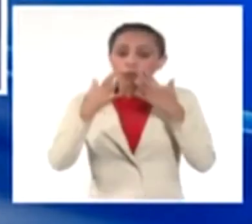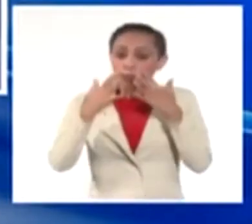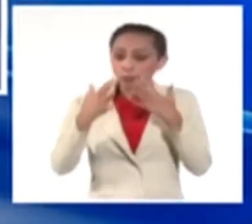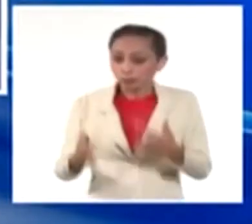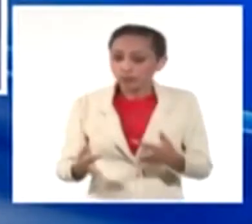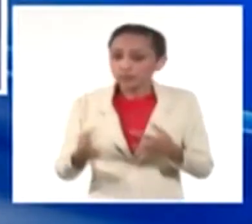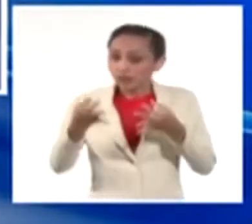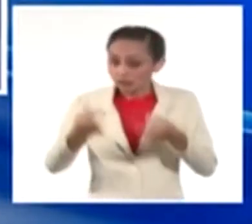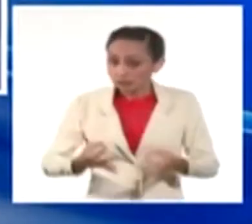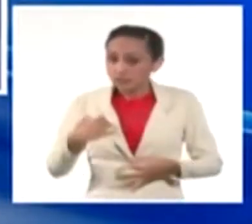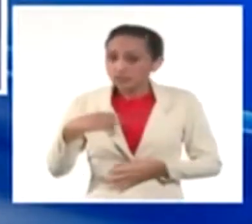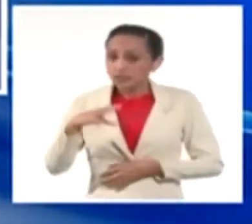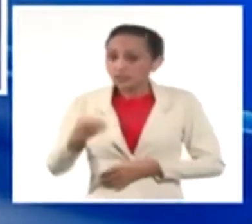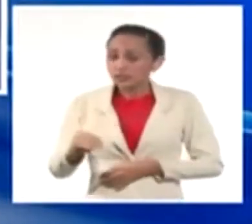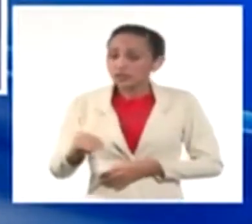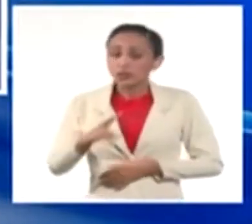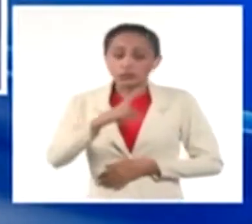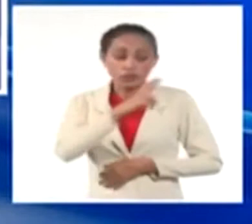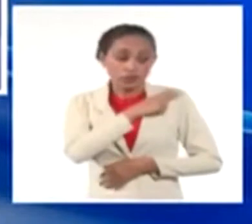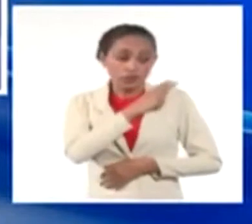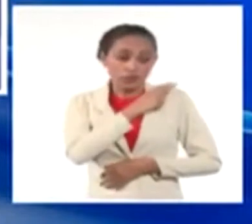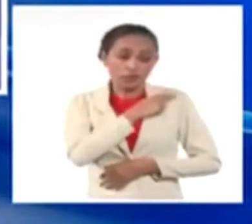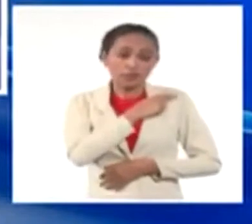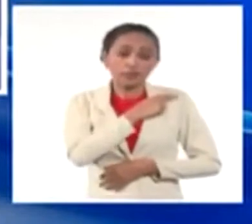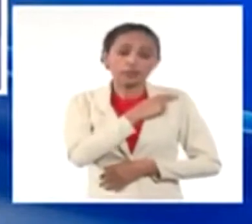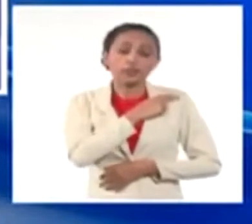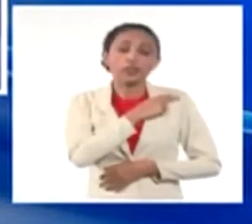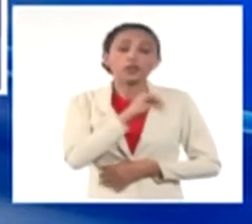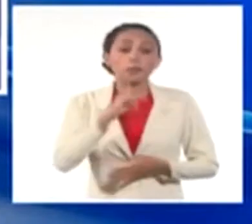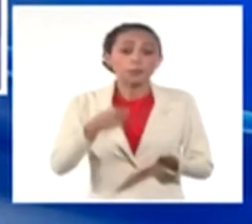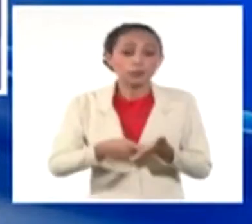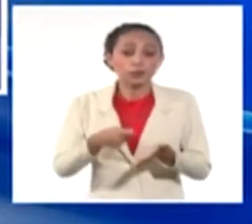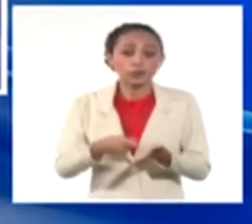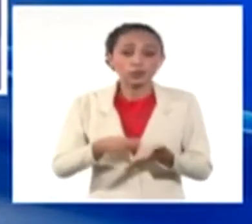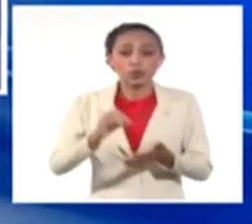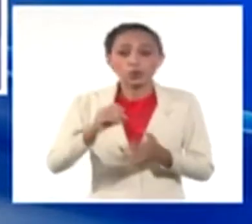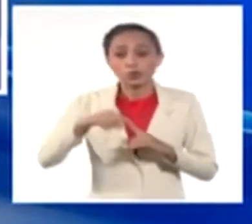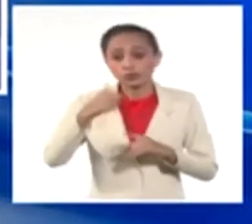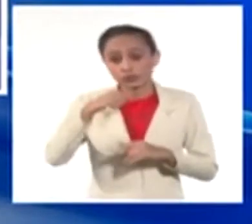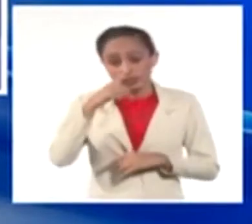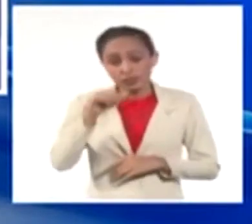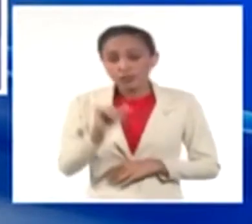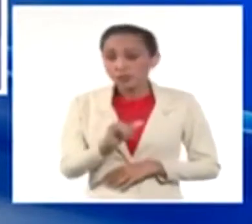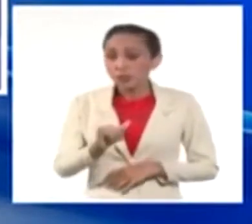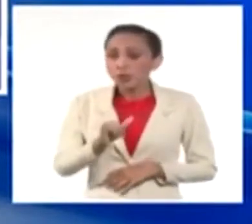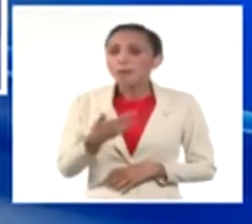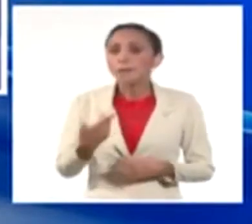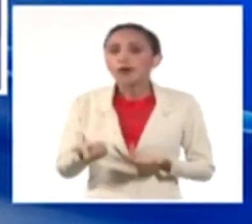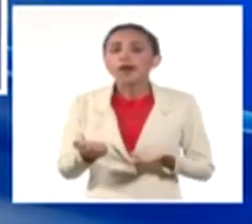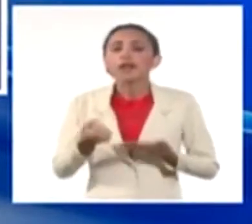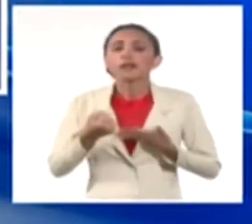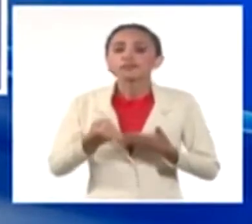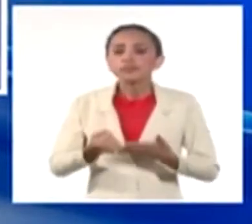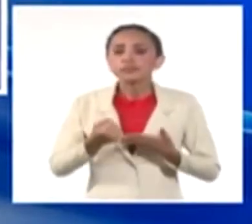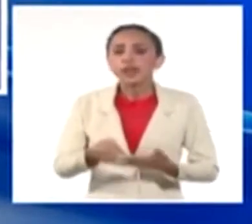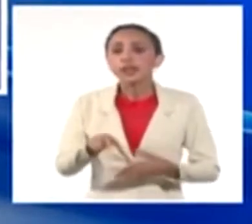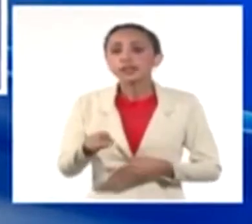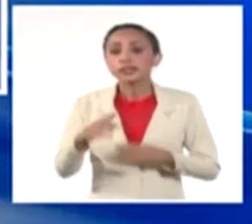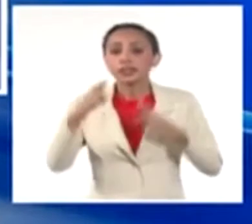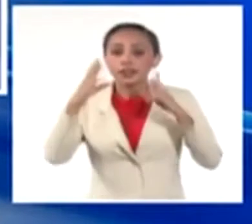lo ha planteado la Administración Tributaria, en aras de contribuir a mejorar ese resultado